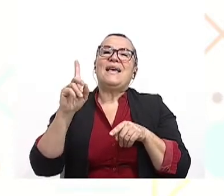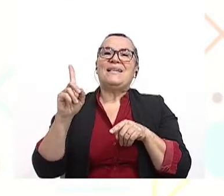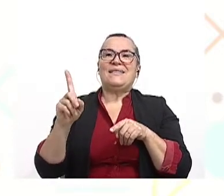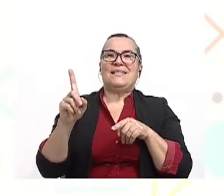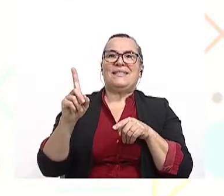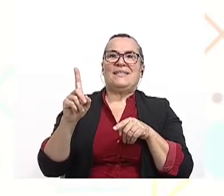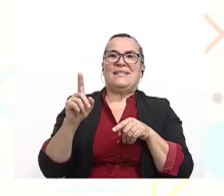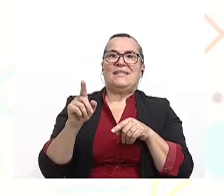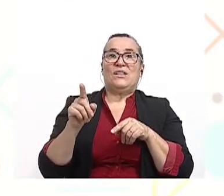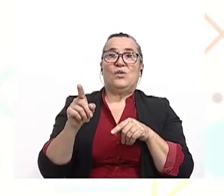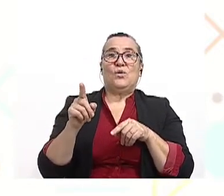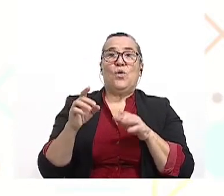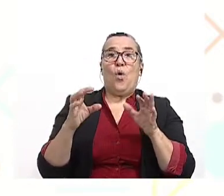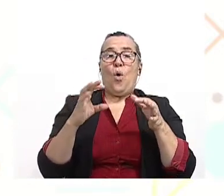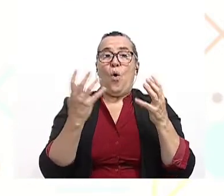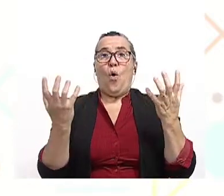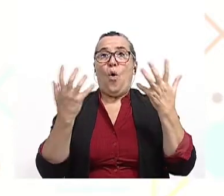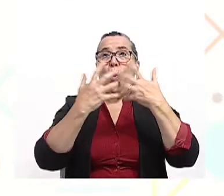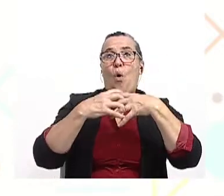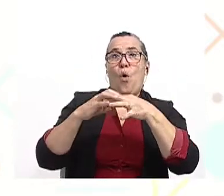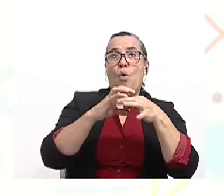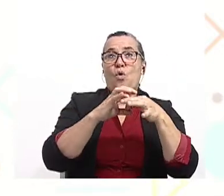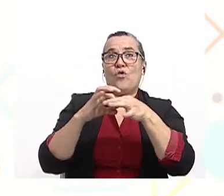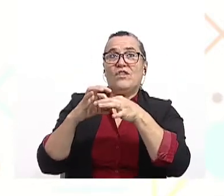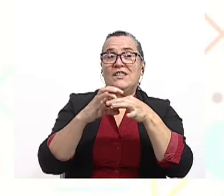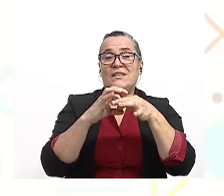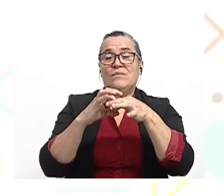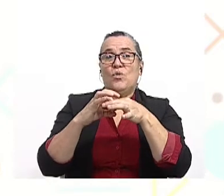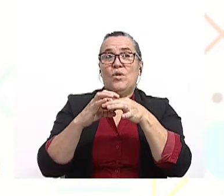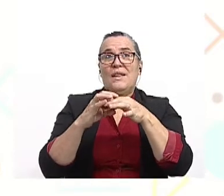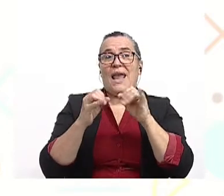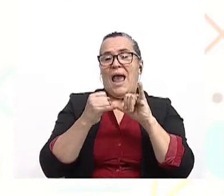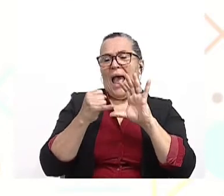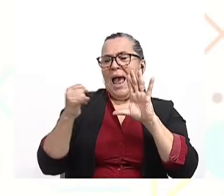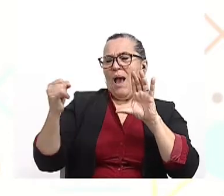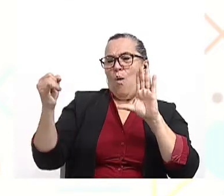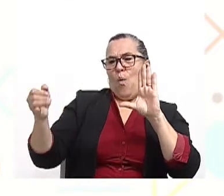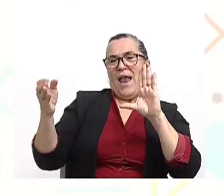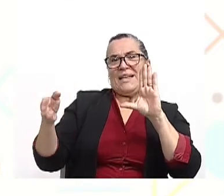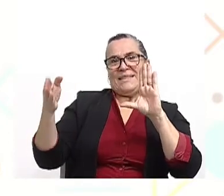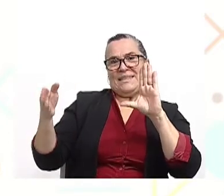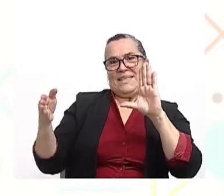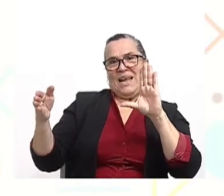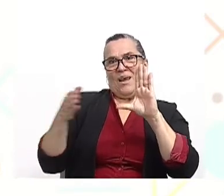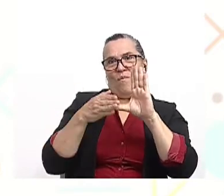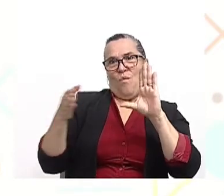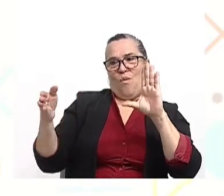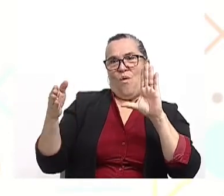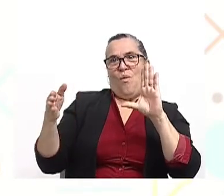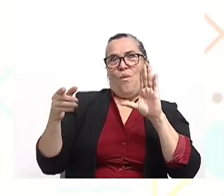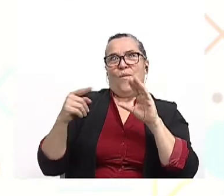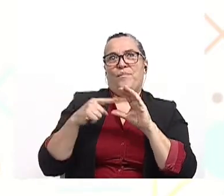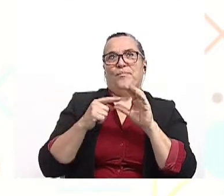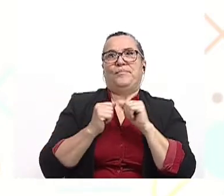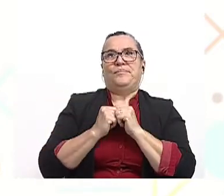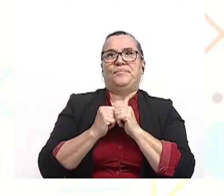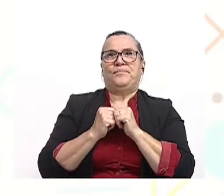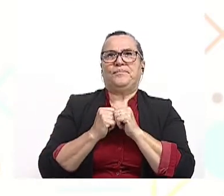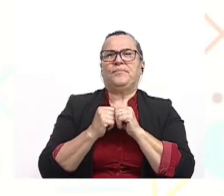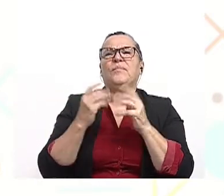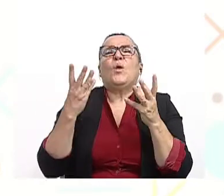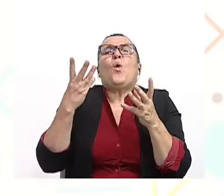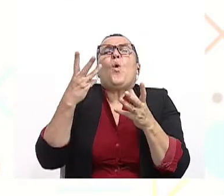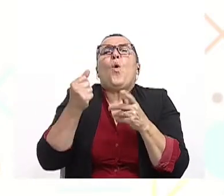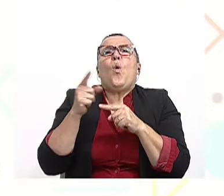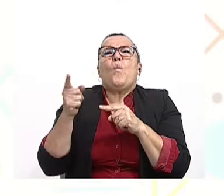97,61. Este va a corresponder al primer extremo de nuestro ámbito. ¿De acuerdo? Entonces lo vamos a anotar. ¿Cómo